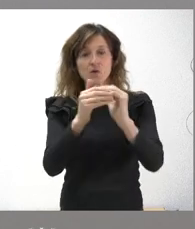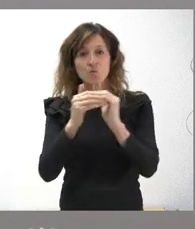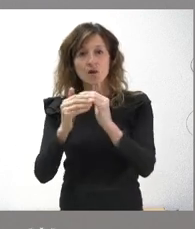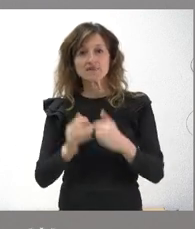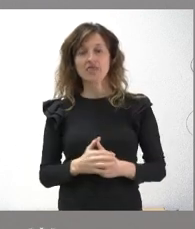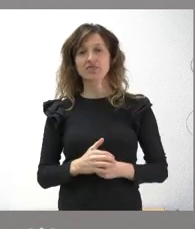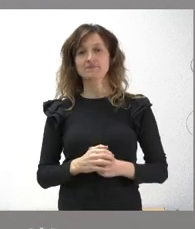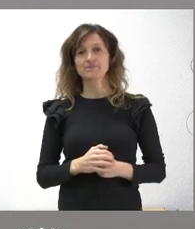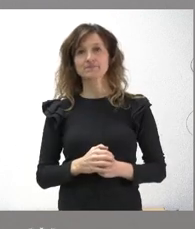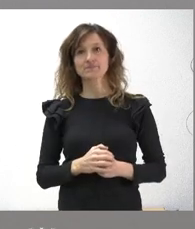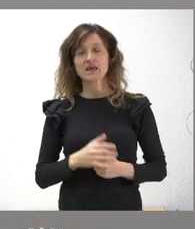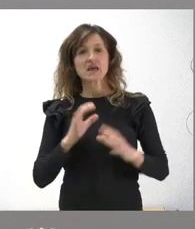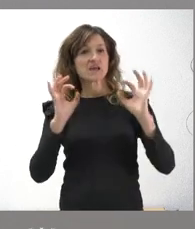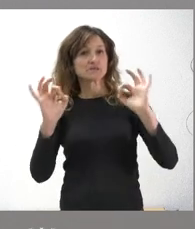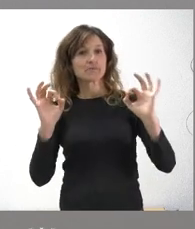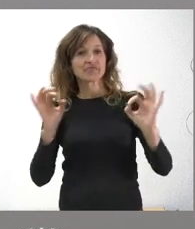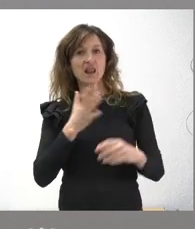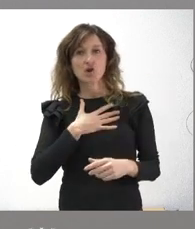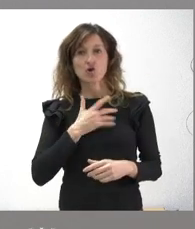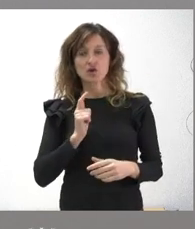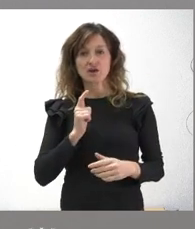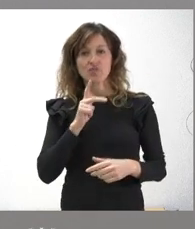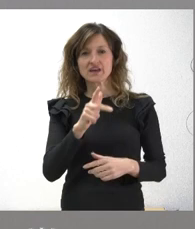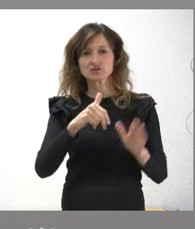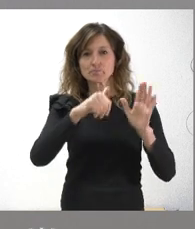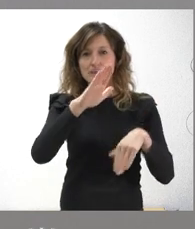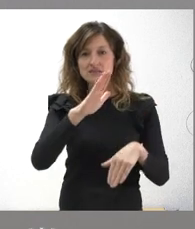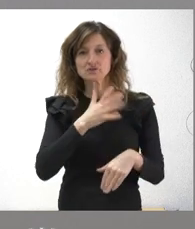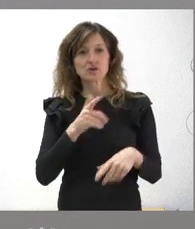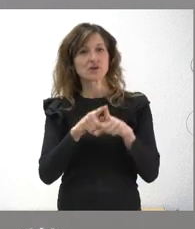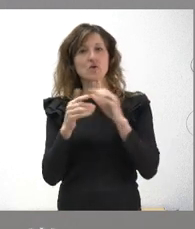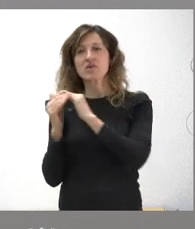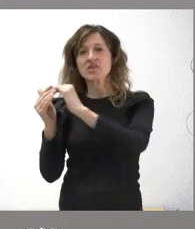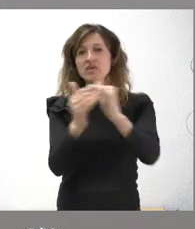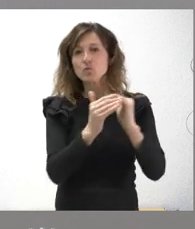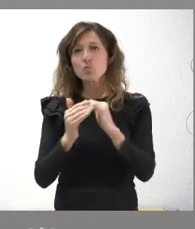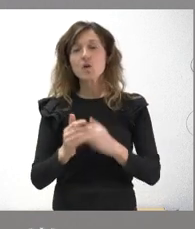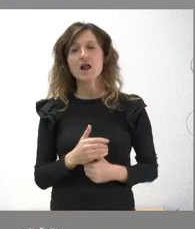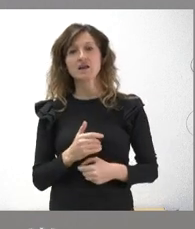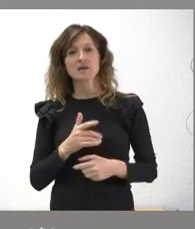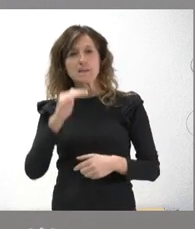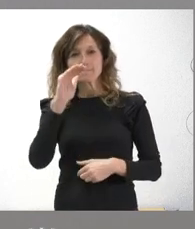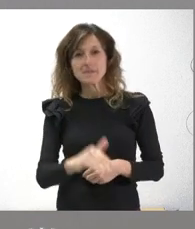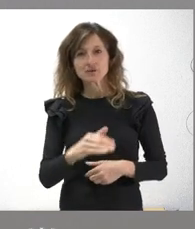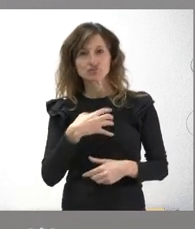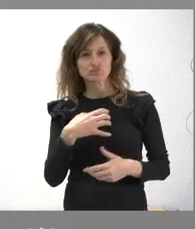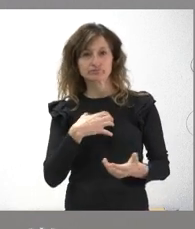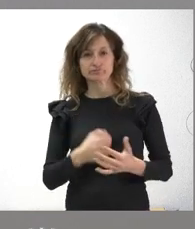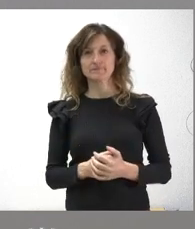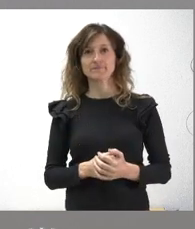No pedimos nada especial no queremos tener más derechos que los demás pero tampoco queremos tener menos derechos que los